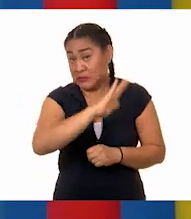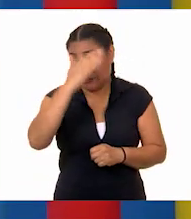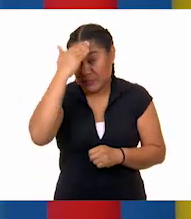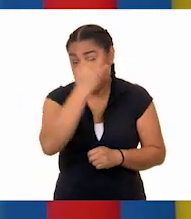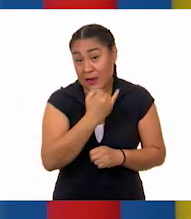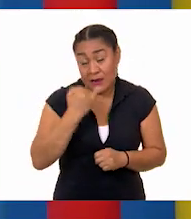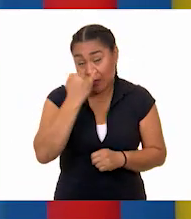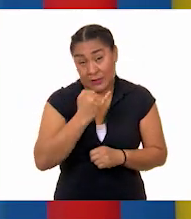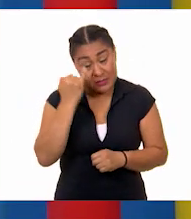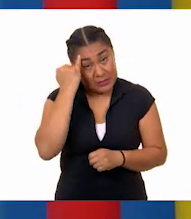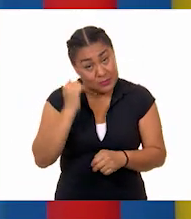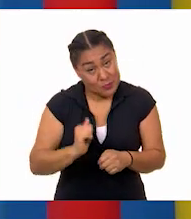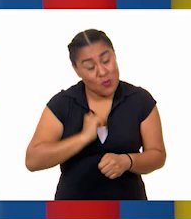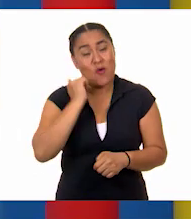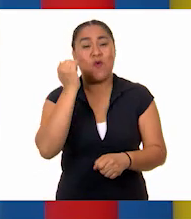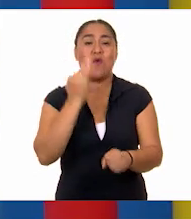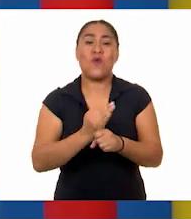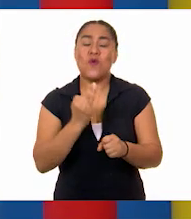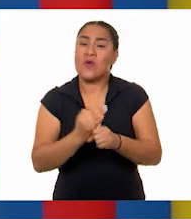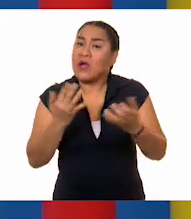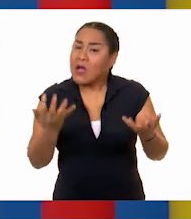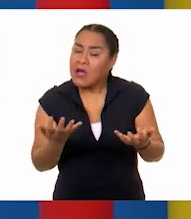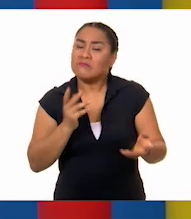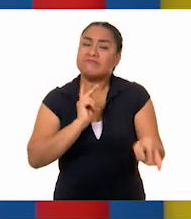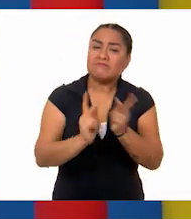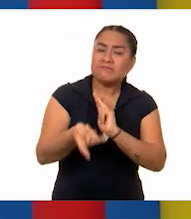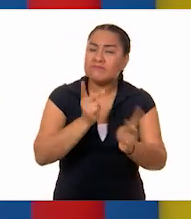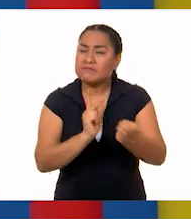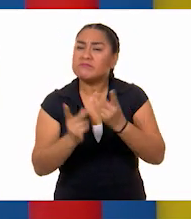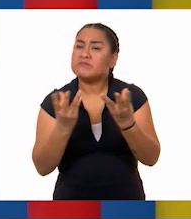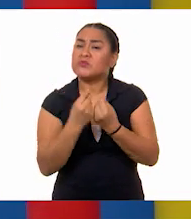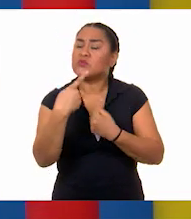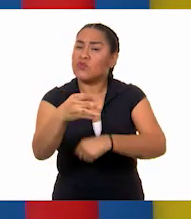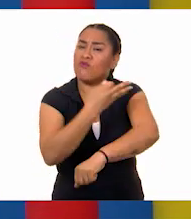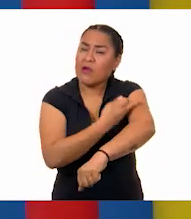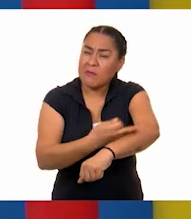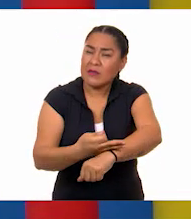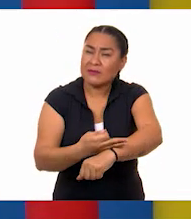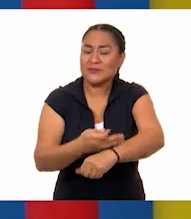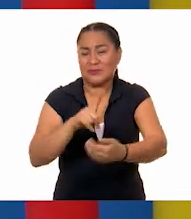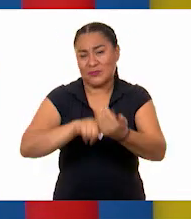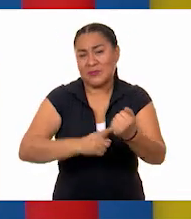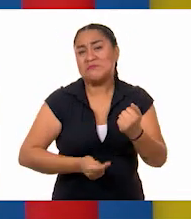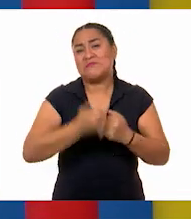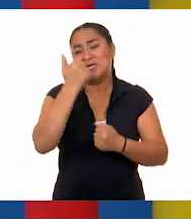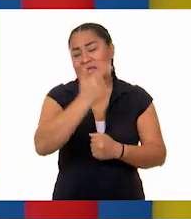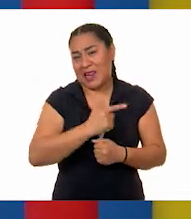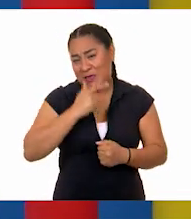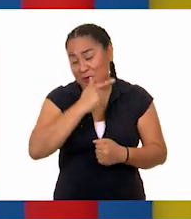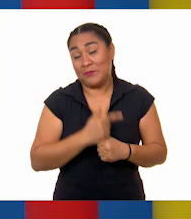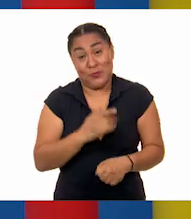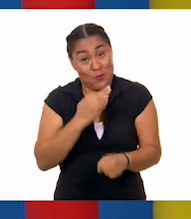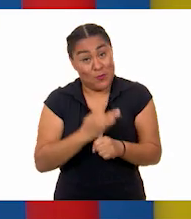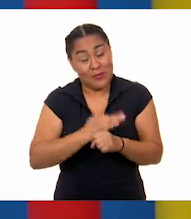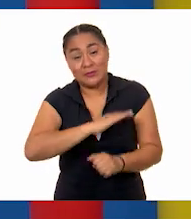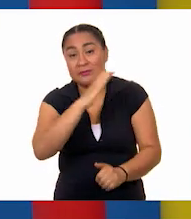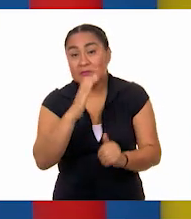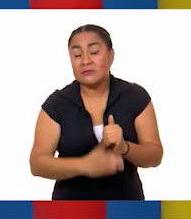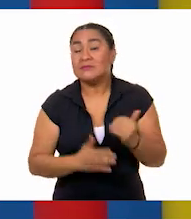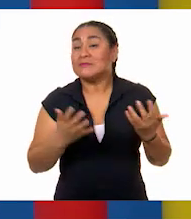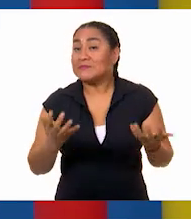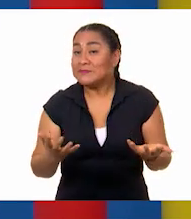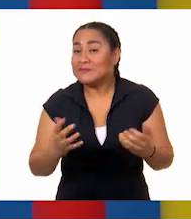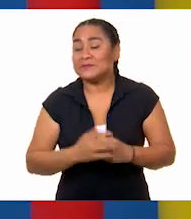indígena, aprovecha este momento para practicarla y platica con tu familia en tu lengua materna. Por hoy hemos terminado